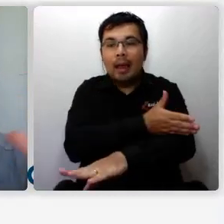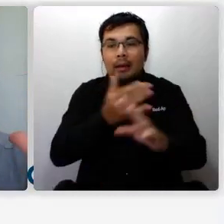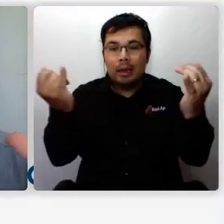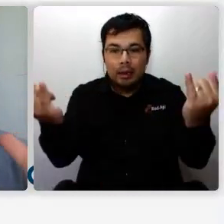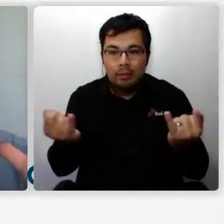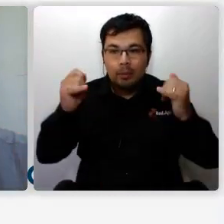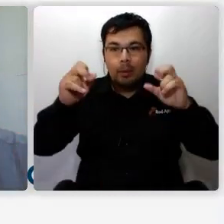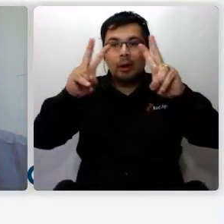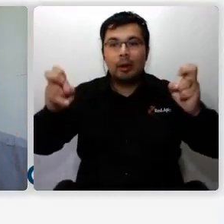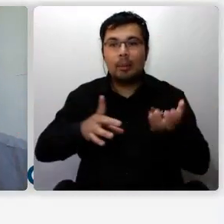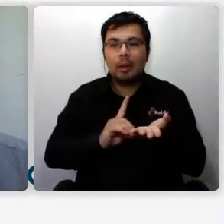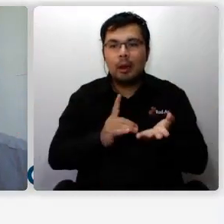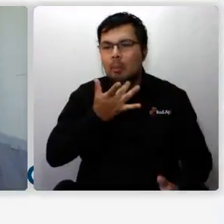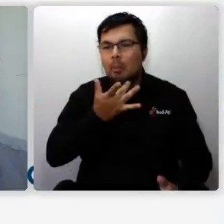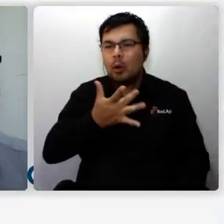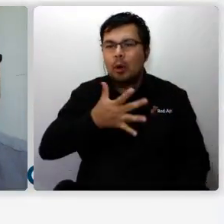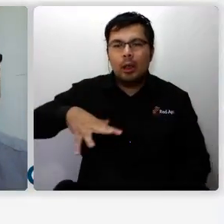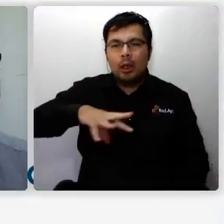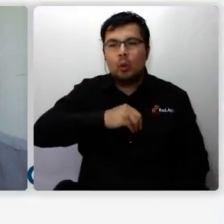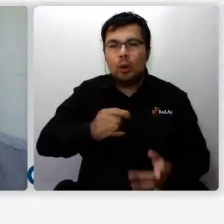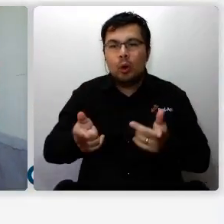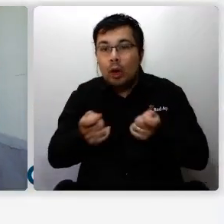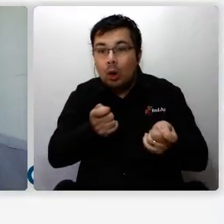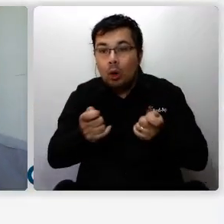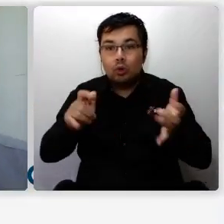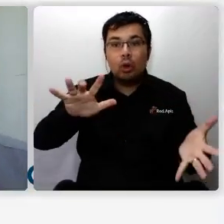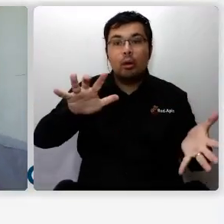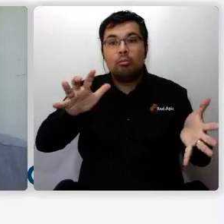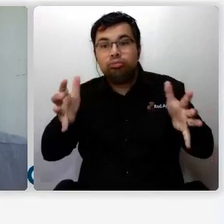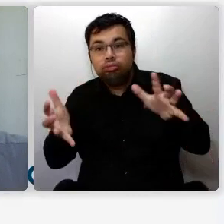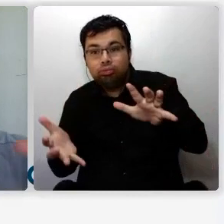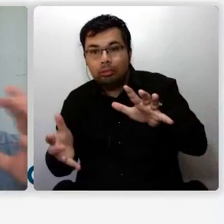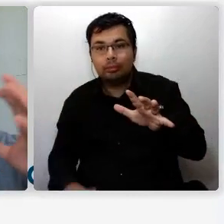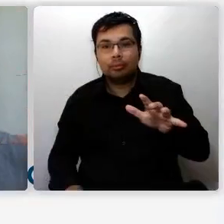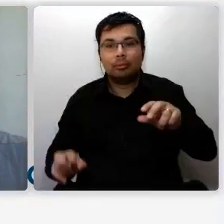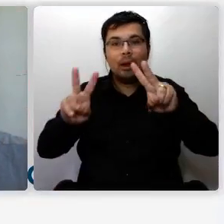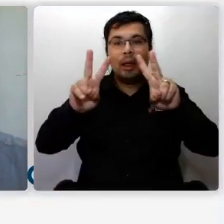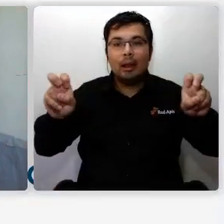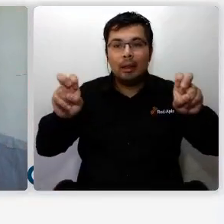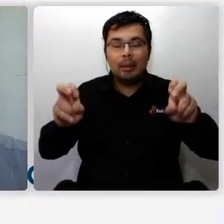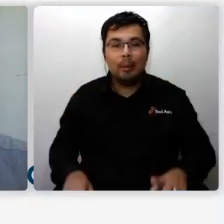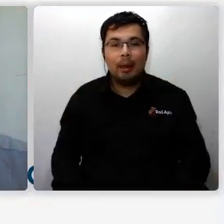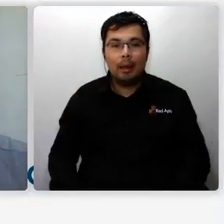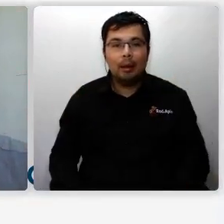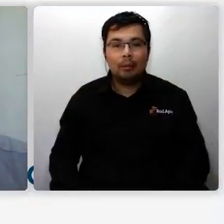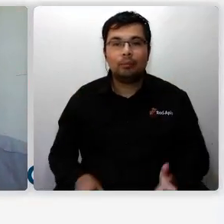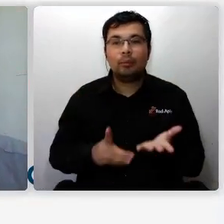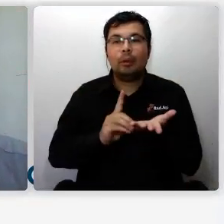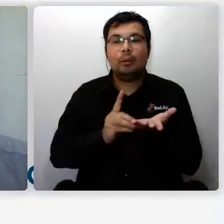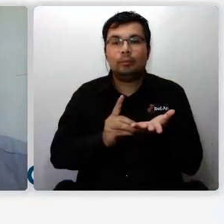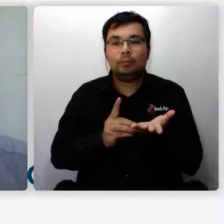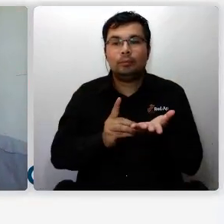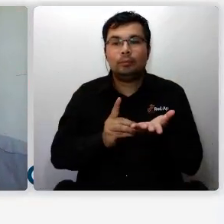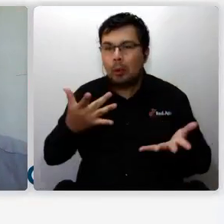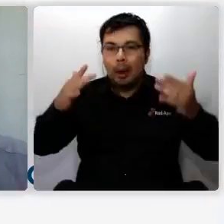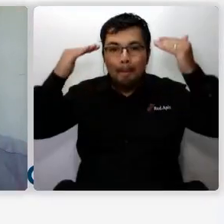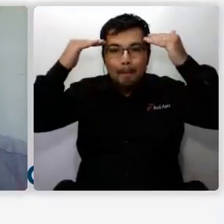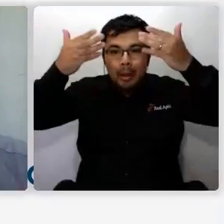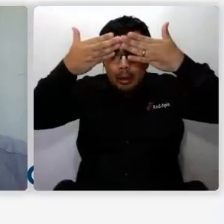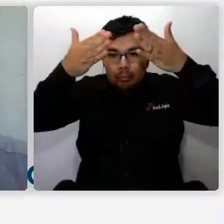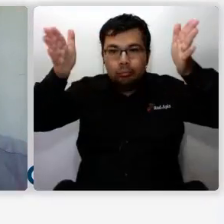nuestro negocio tenemos que tratar de volcarlo al mundo digital, por qué también tenemos que abrir nuestras mentes desde el punto de vista de